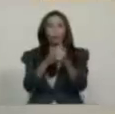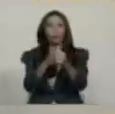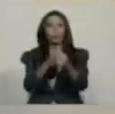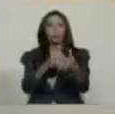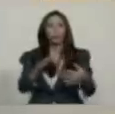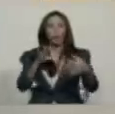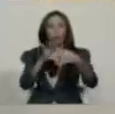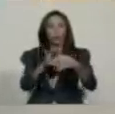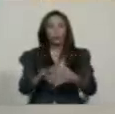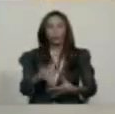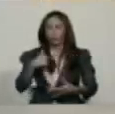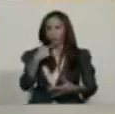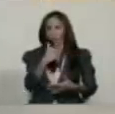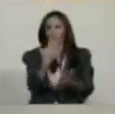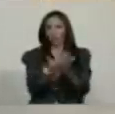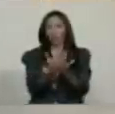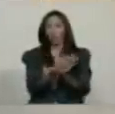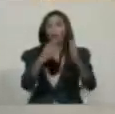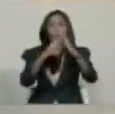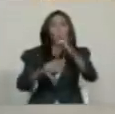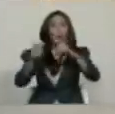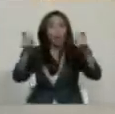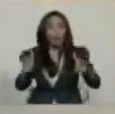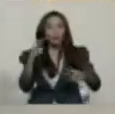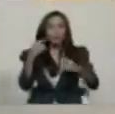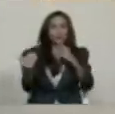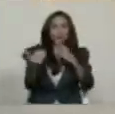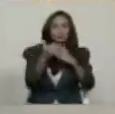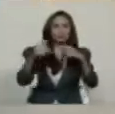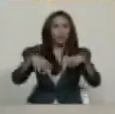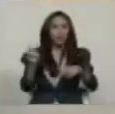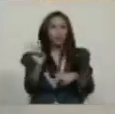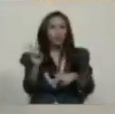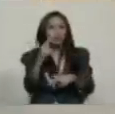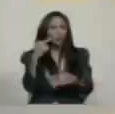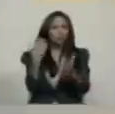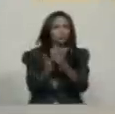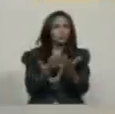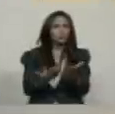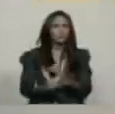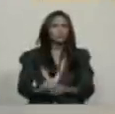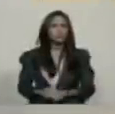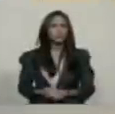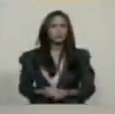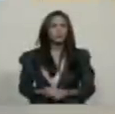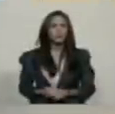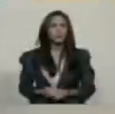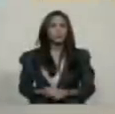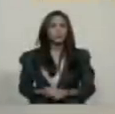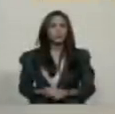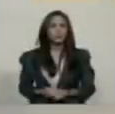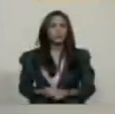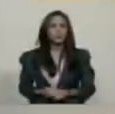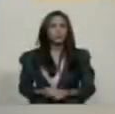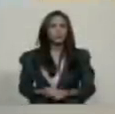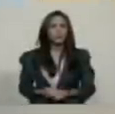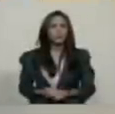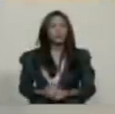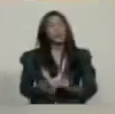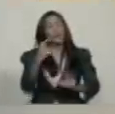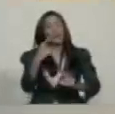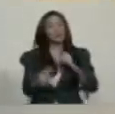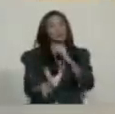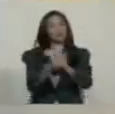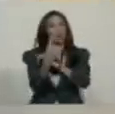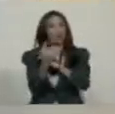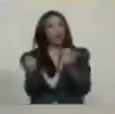indestructible. Yo lo digo, todo el que se mete con Venezuela se seca, se secarán los traidores de